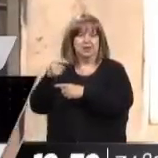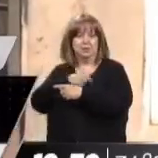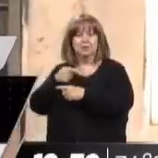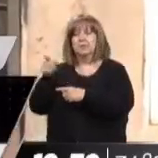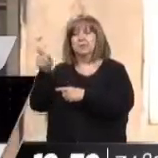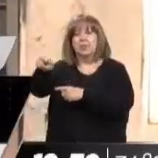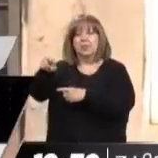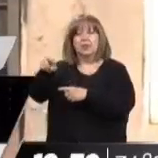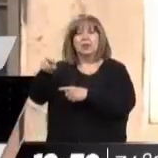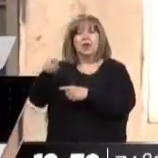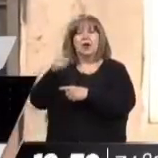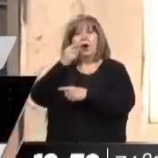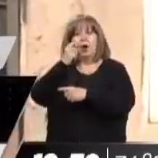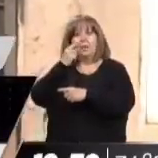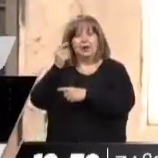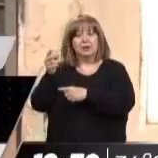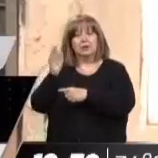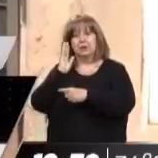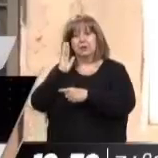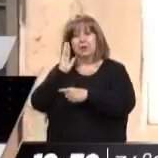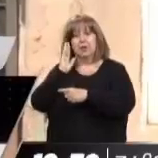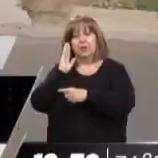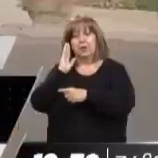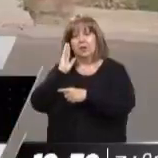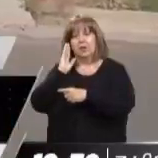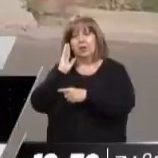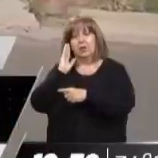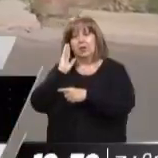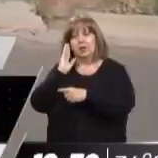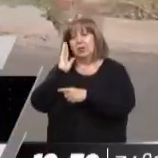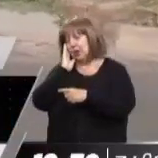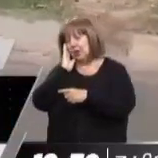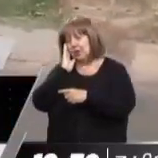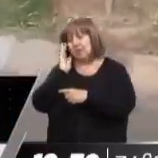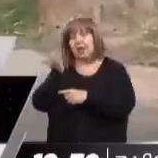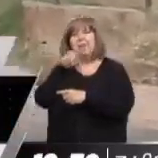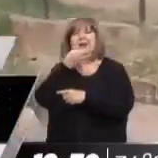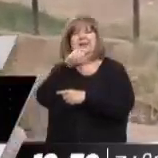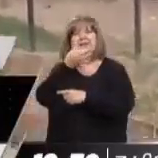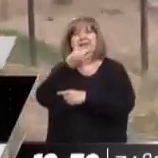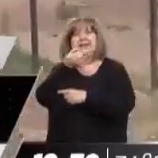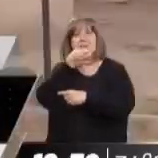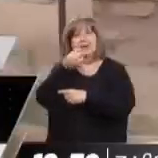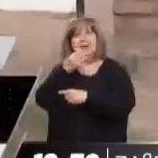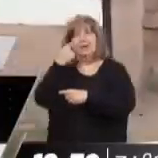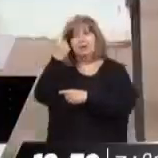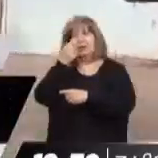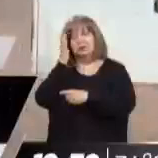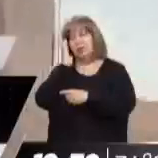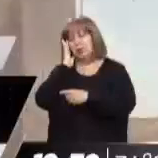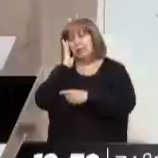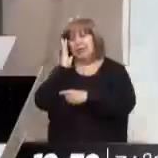él confiesa el hecho antes de tomarse un blister de estas pastillas para dormir, muy conocidas. Sí.